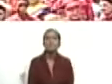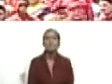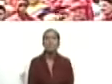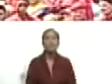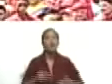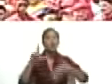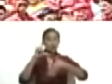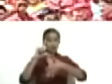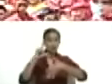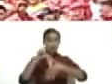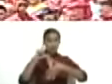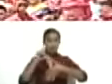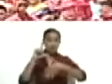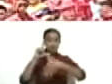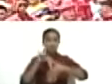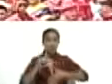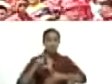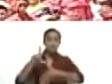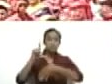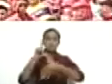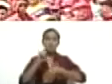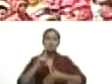latinoamericanismo.